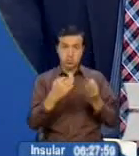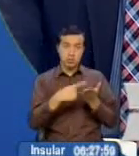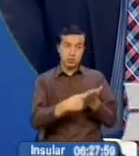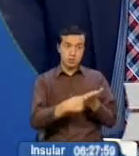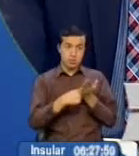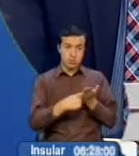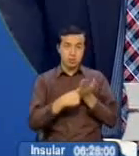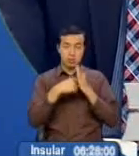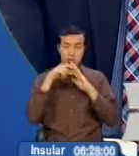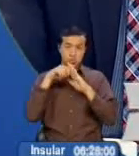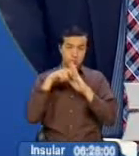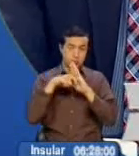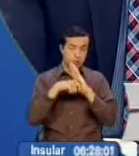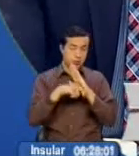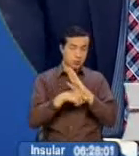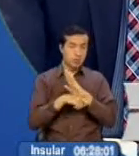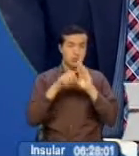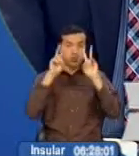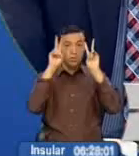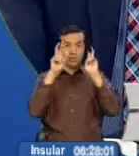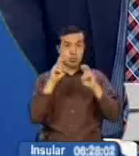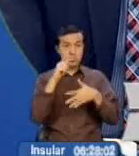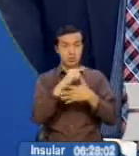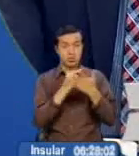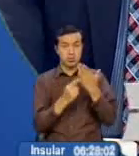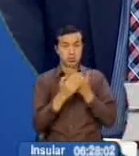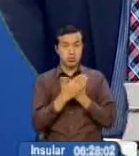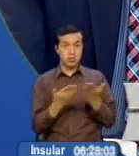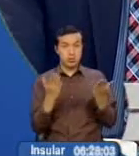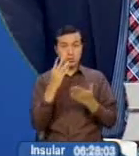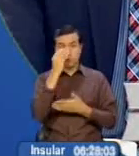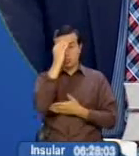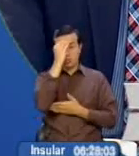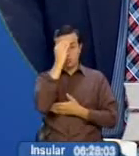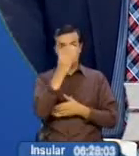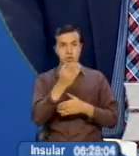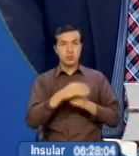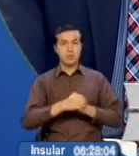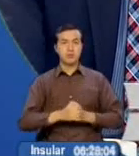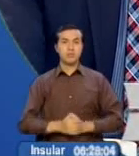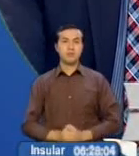debate profundo y directo sobre estos temas en relación al tema educativo?